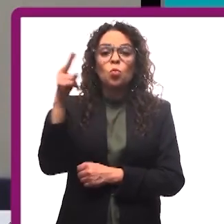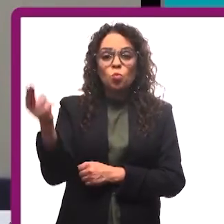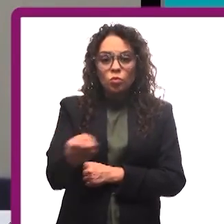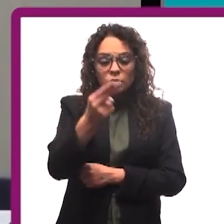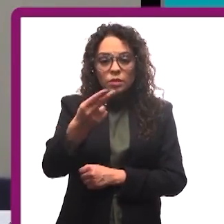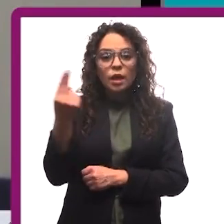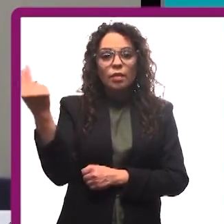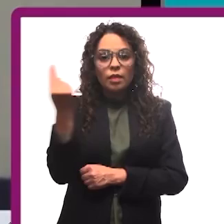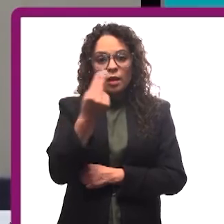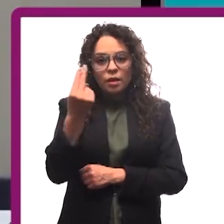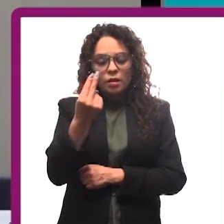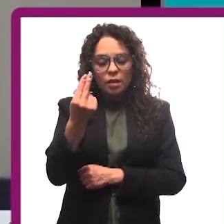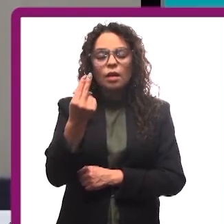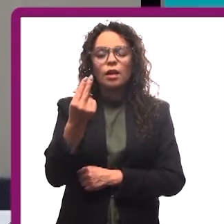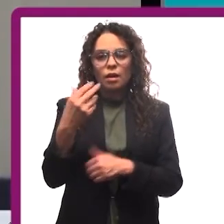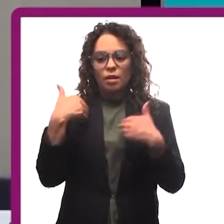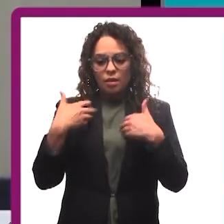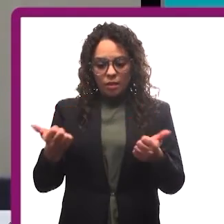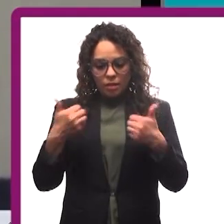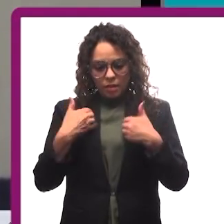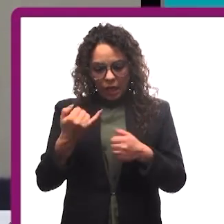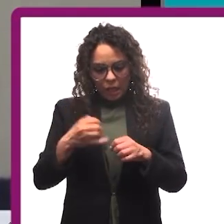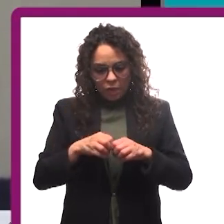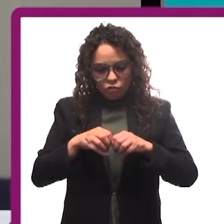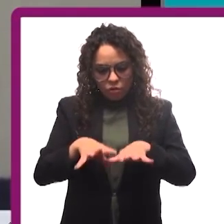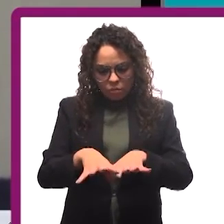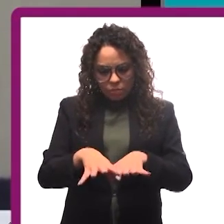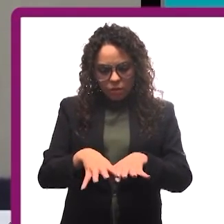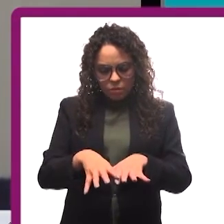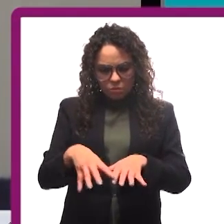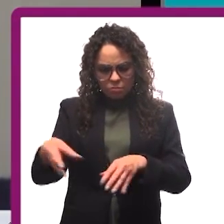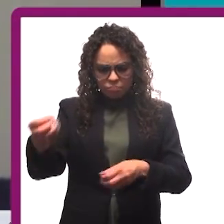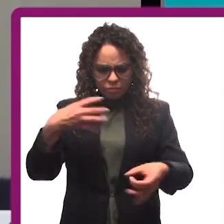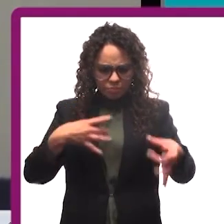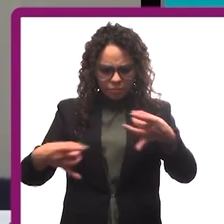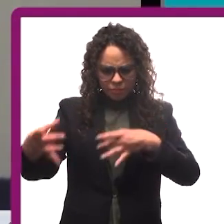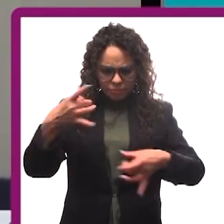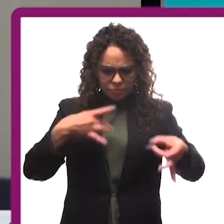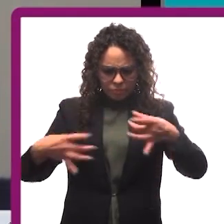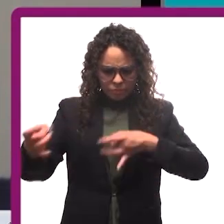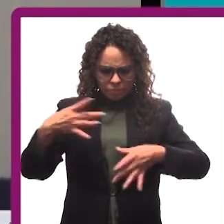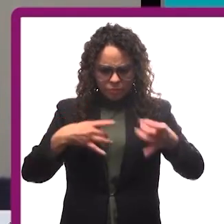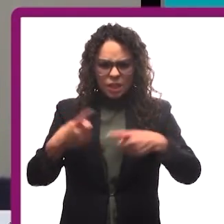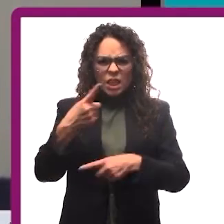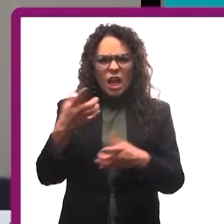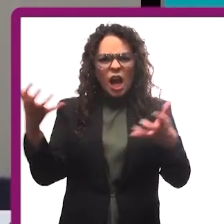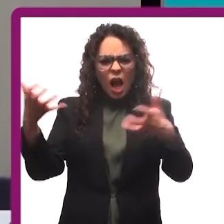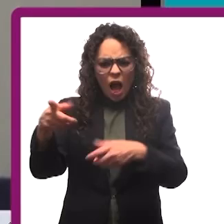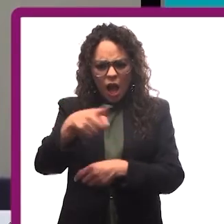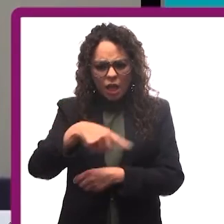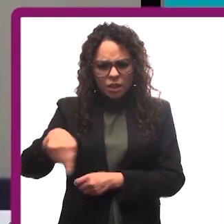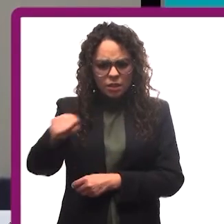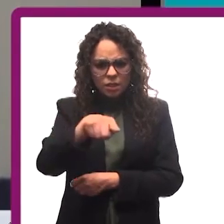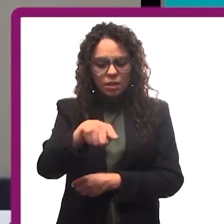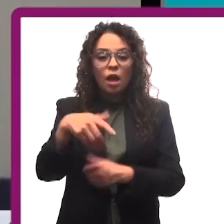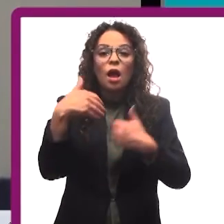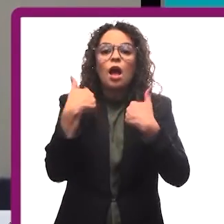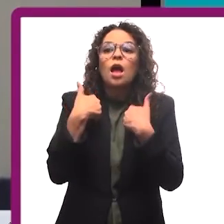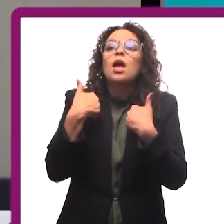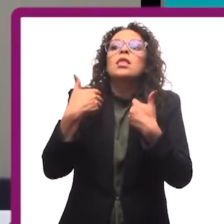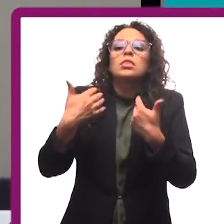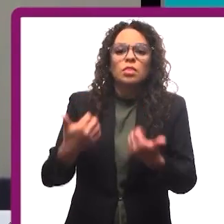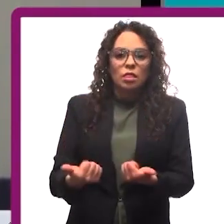estén analizando en todo momento lo que esos medios de comunicación están haciendo. No nada más